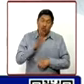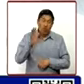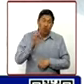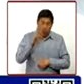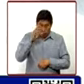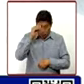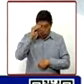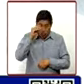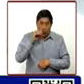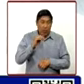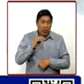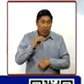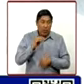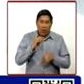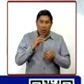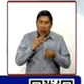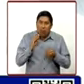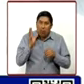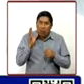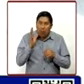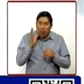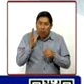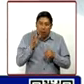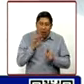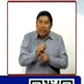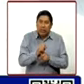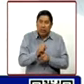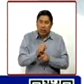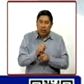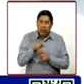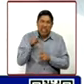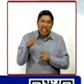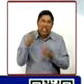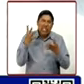con su hijo menor con el fin de tener relaciones